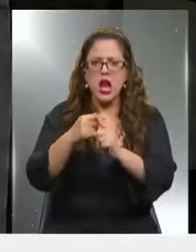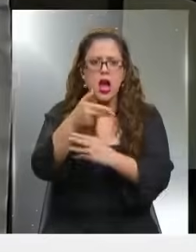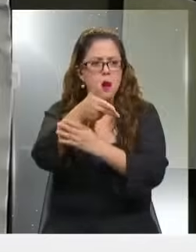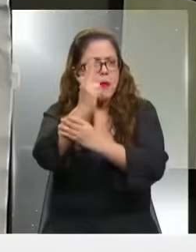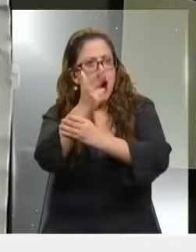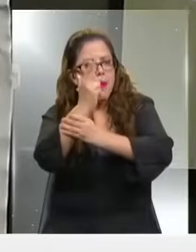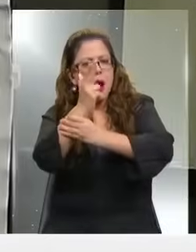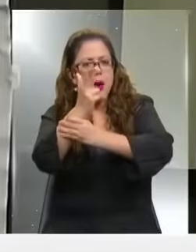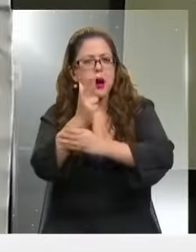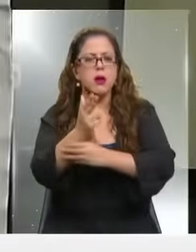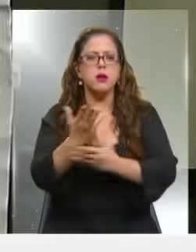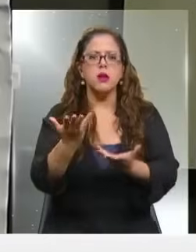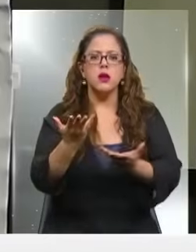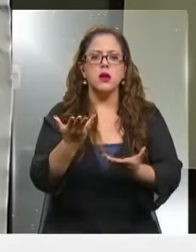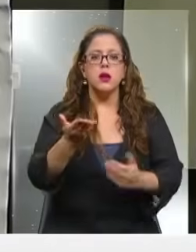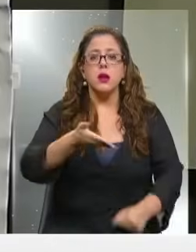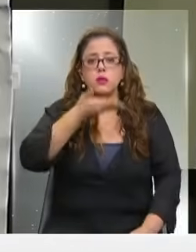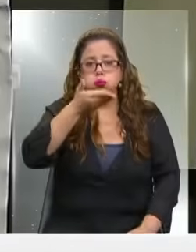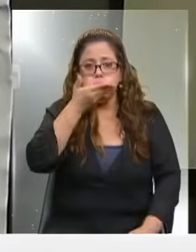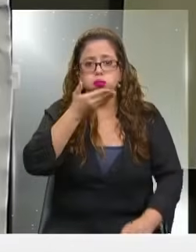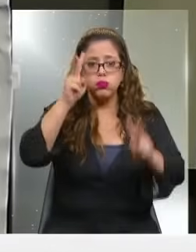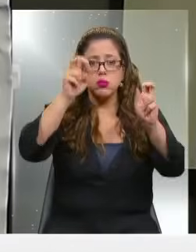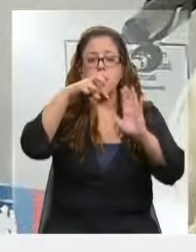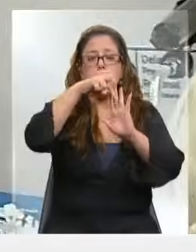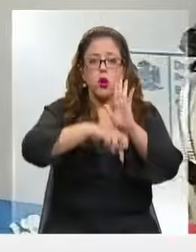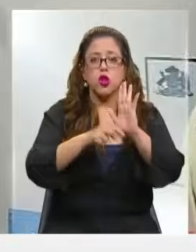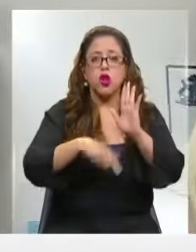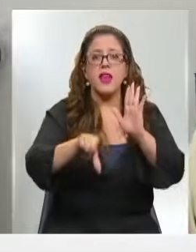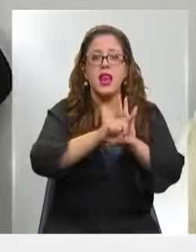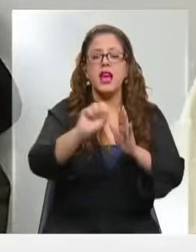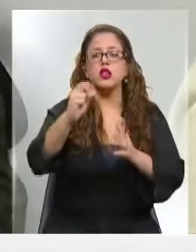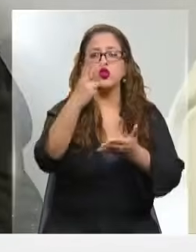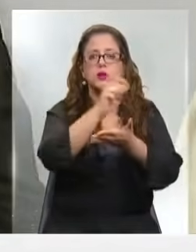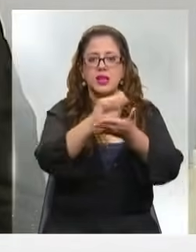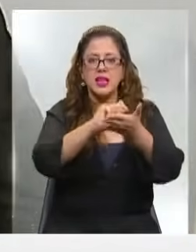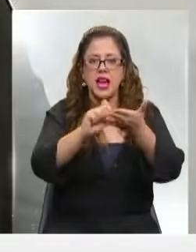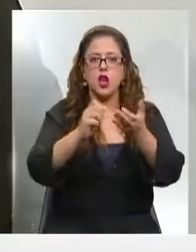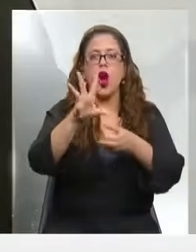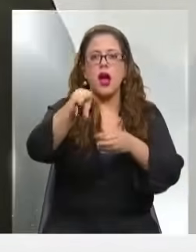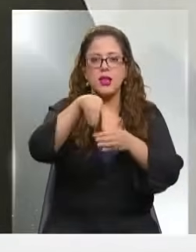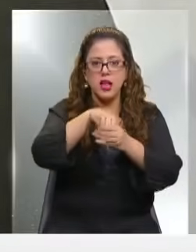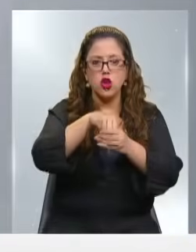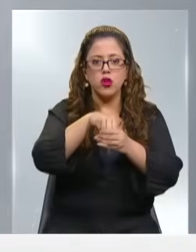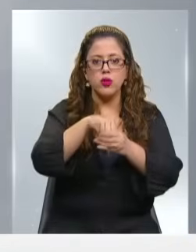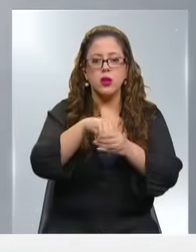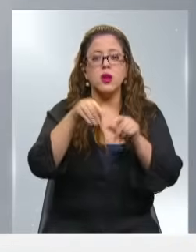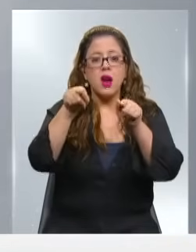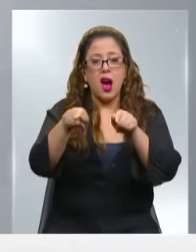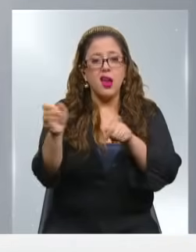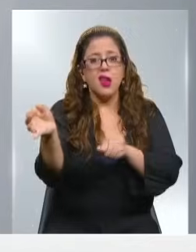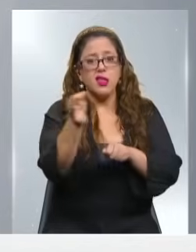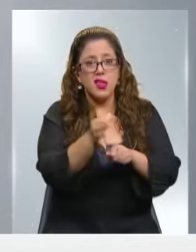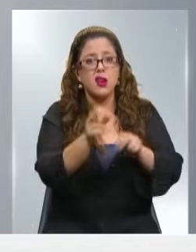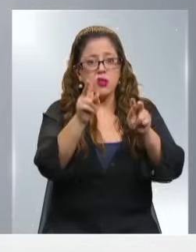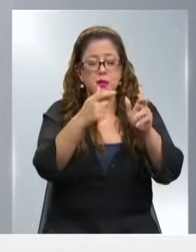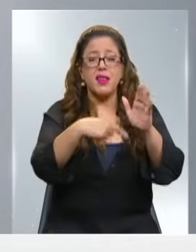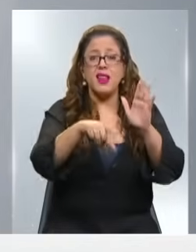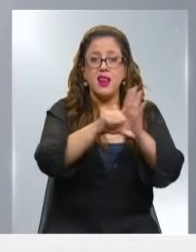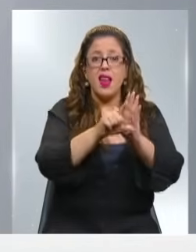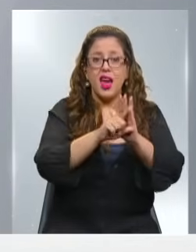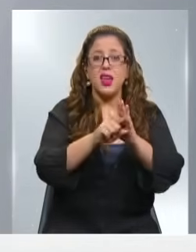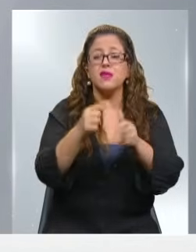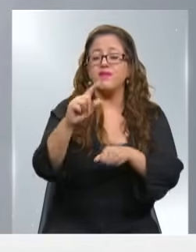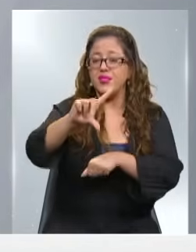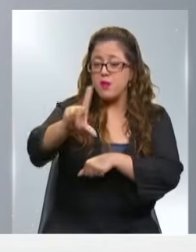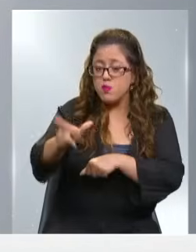fuego. Quien tomó la palabra respecto al proyecto de ley fue el subsecretario del Interior, el cual aseguró que el retraso de la discusión